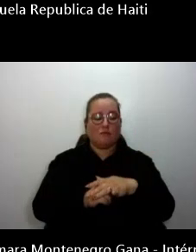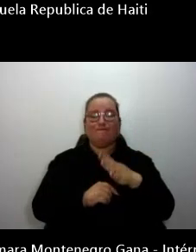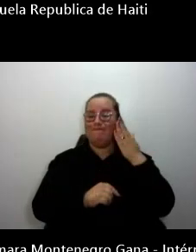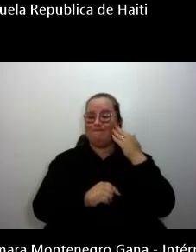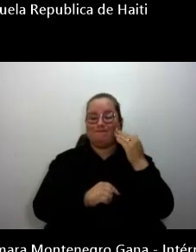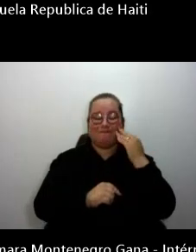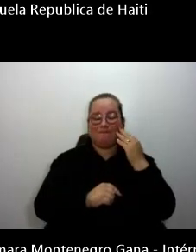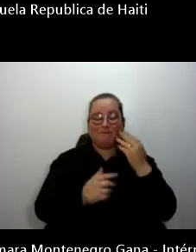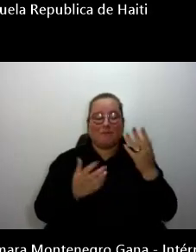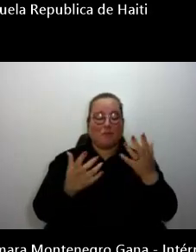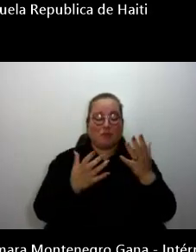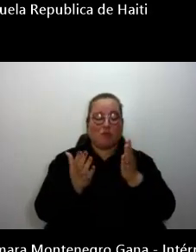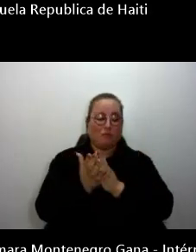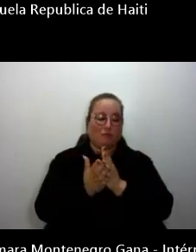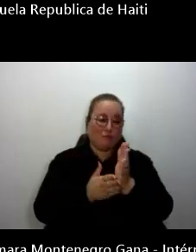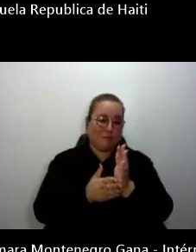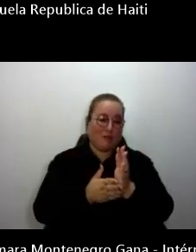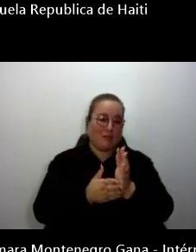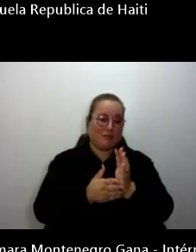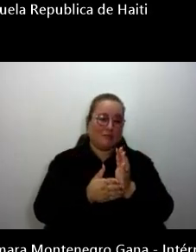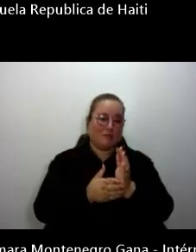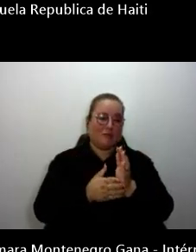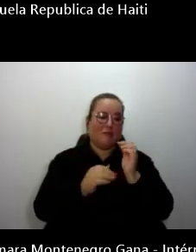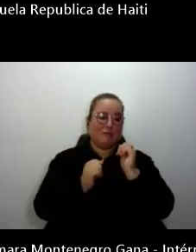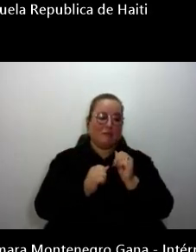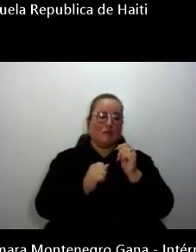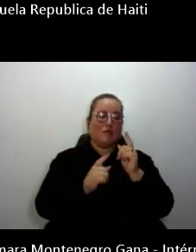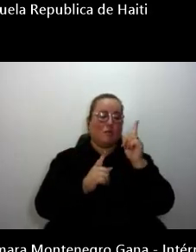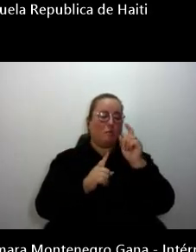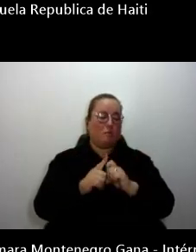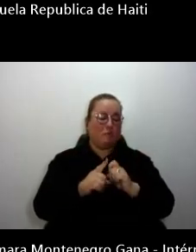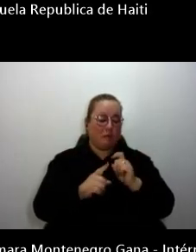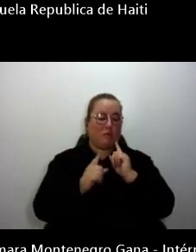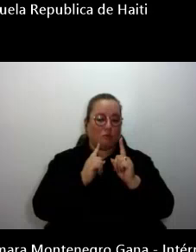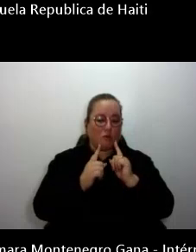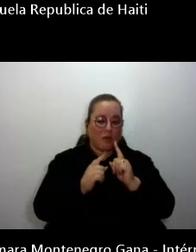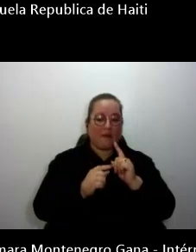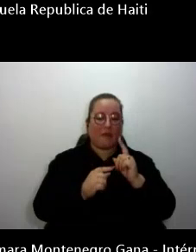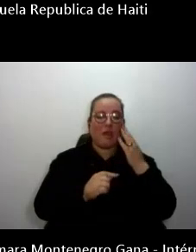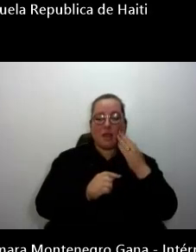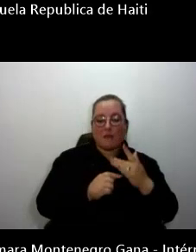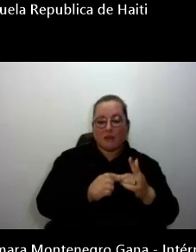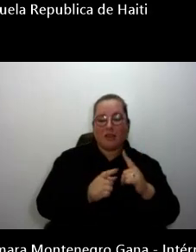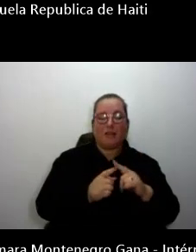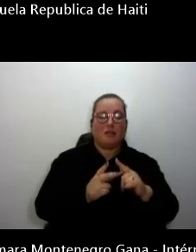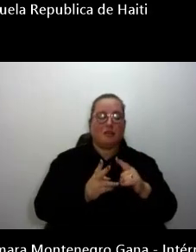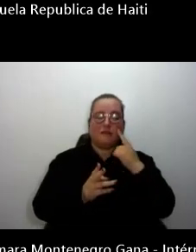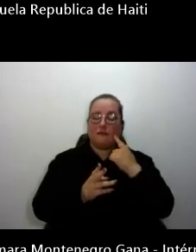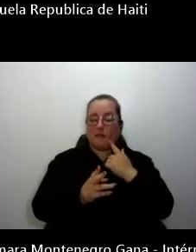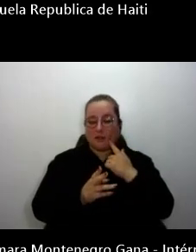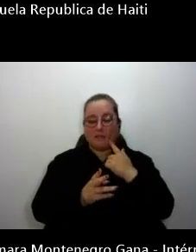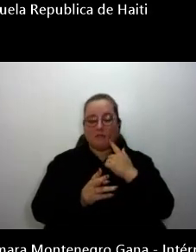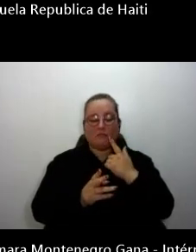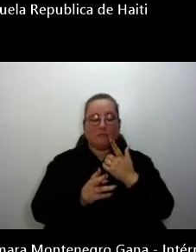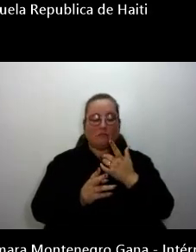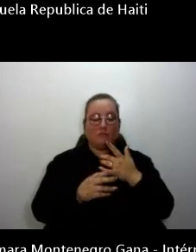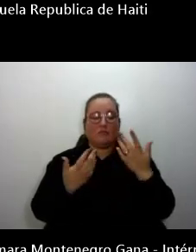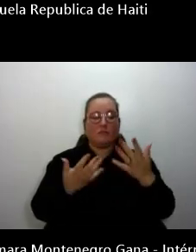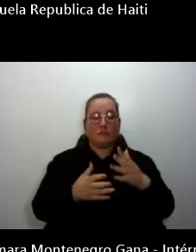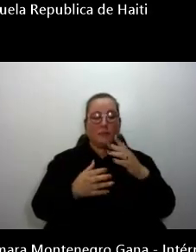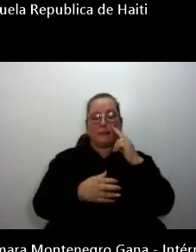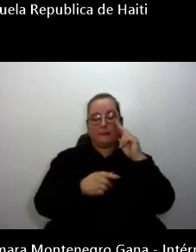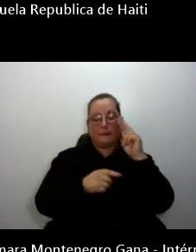es todo en un principio. Marzo es un mes de prueba, en el cual tú estás viendo, abril, y así vamos a ir trabajando. Entonces, en este periodo de